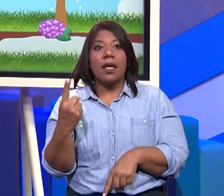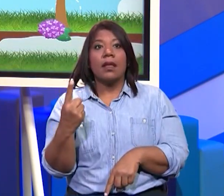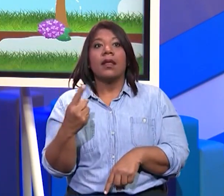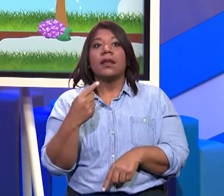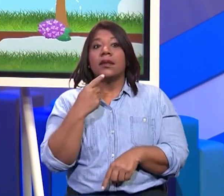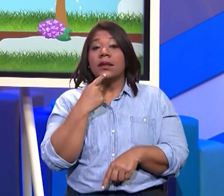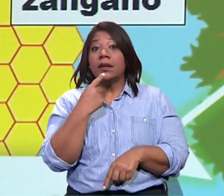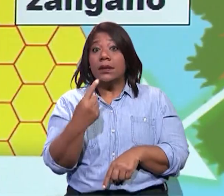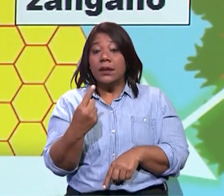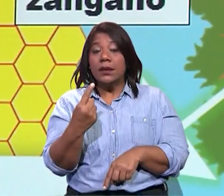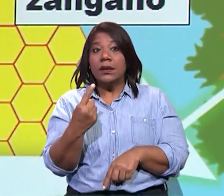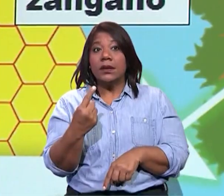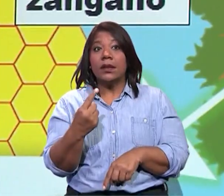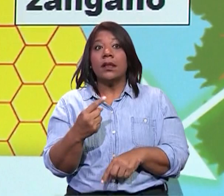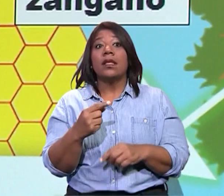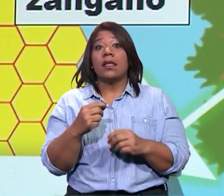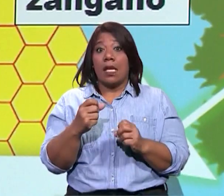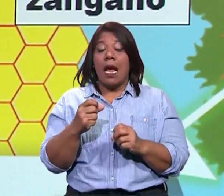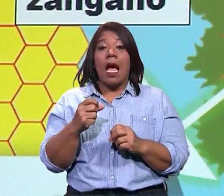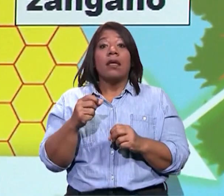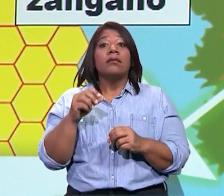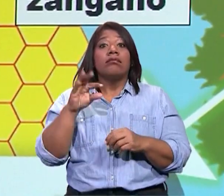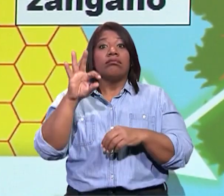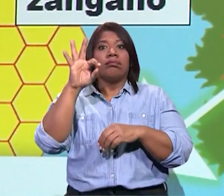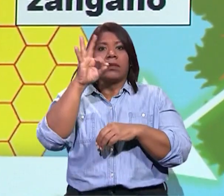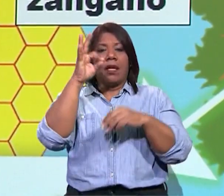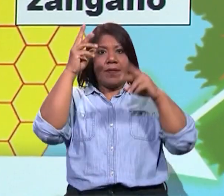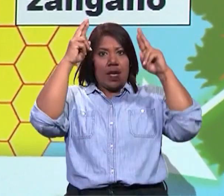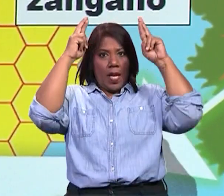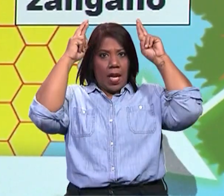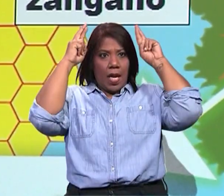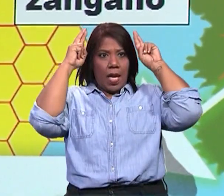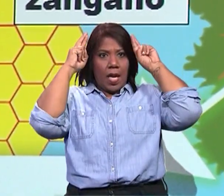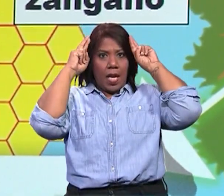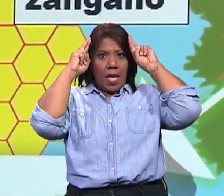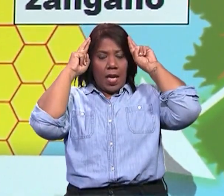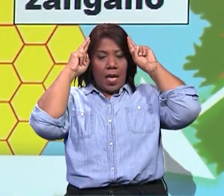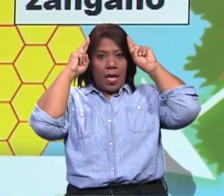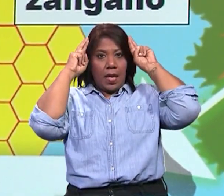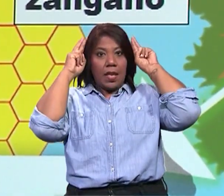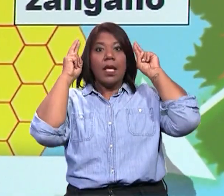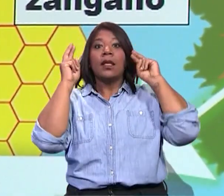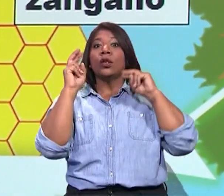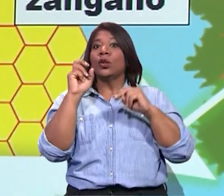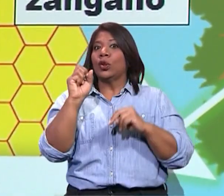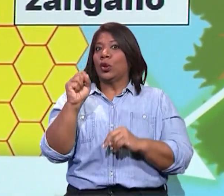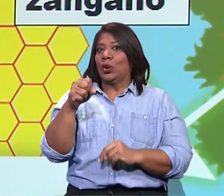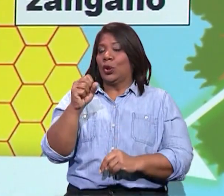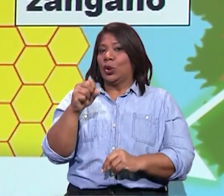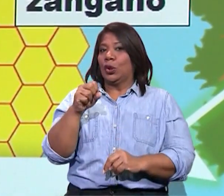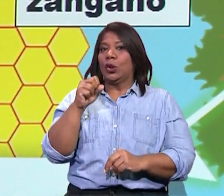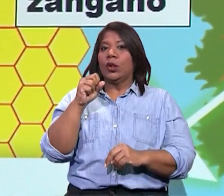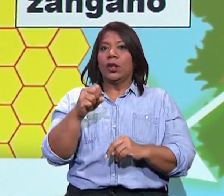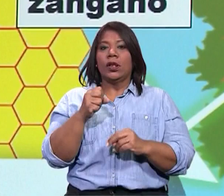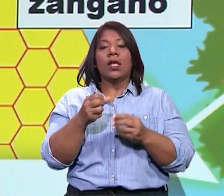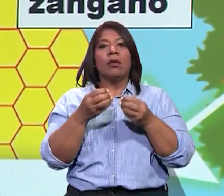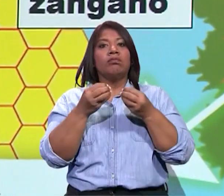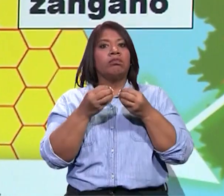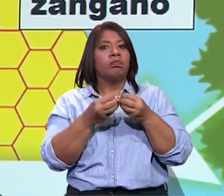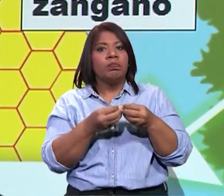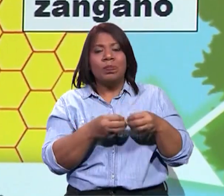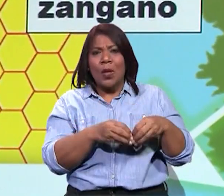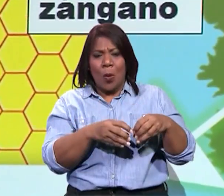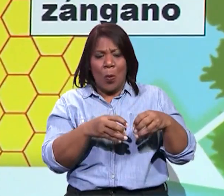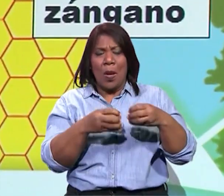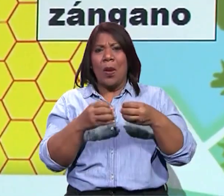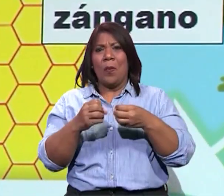Por aquí tenemos una muy famosa y es la abeja reina, ¿verdad? Ella es la que se encarga de reproducir la